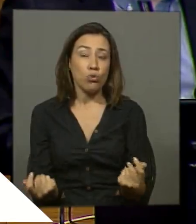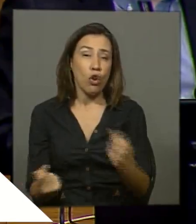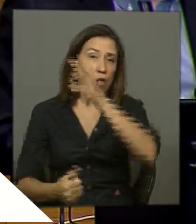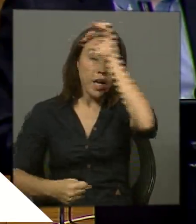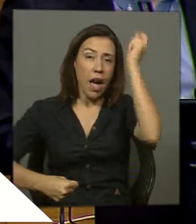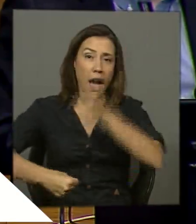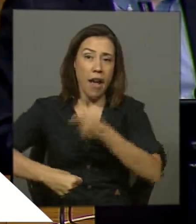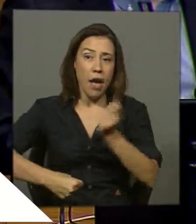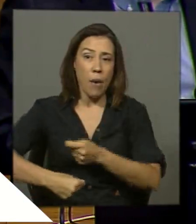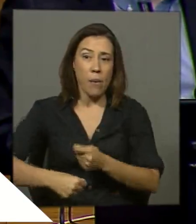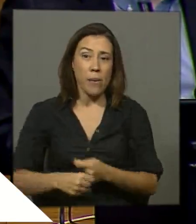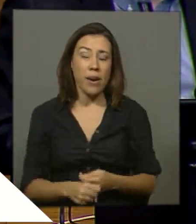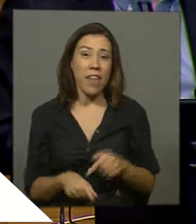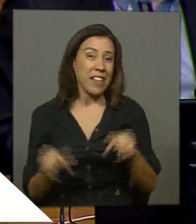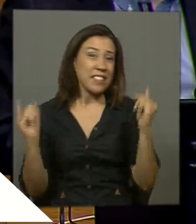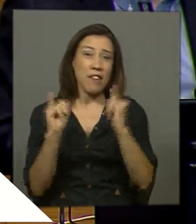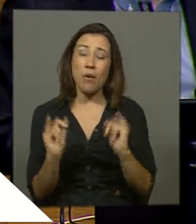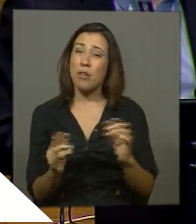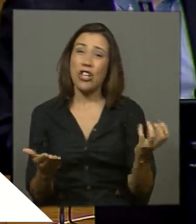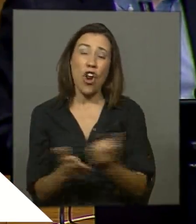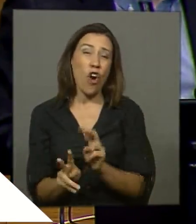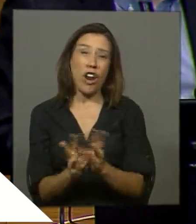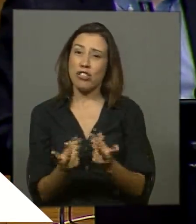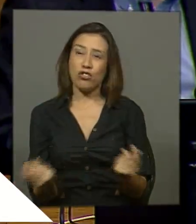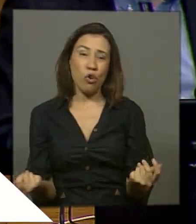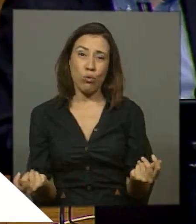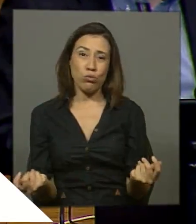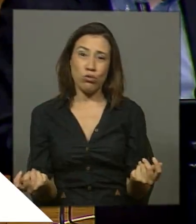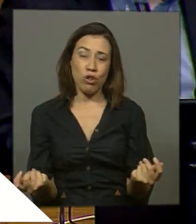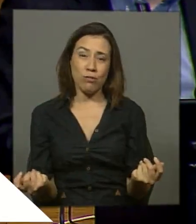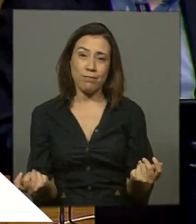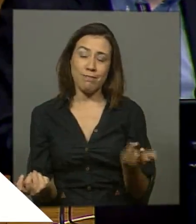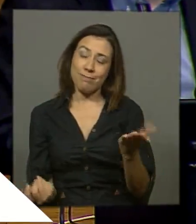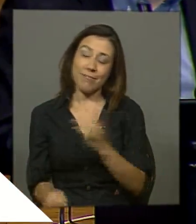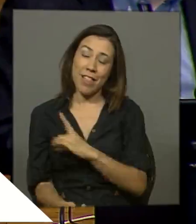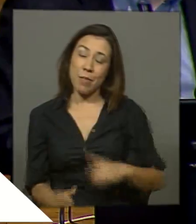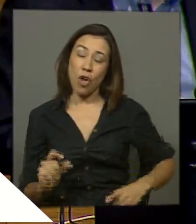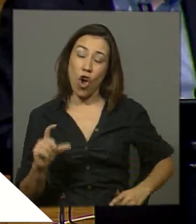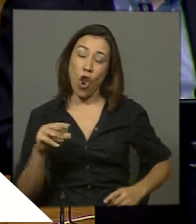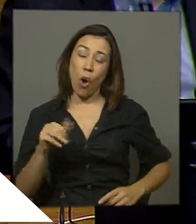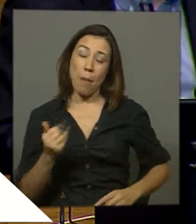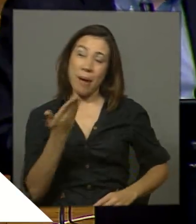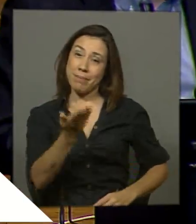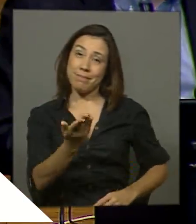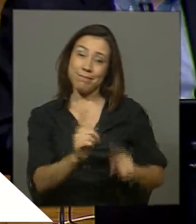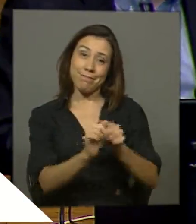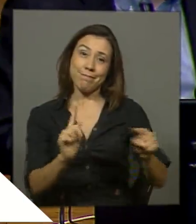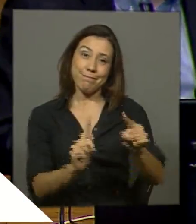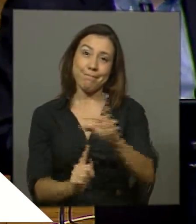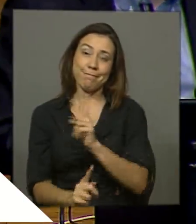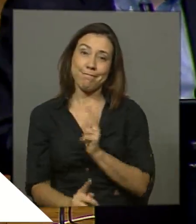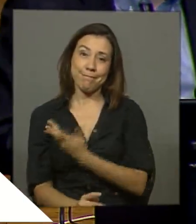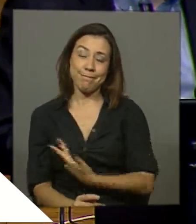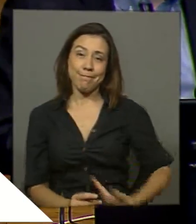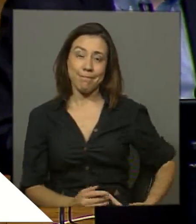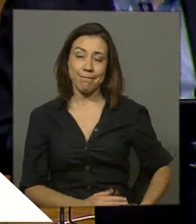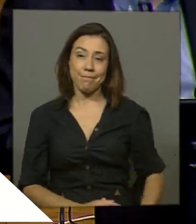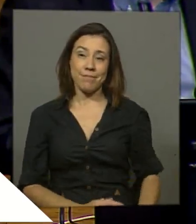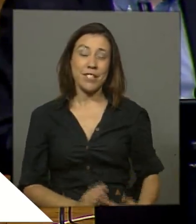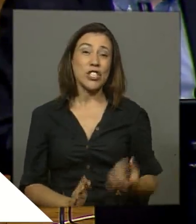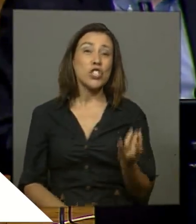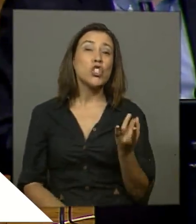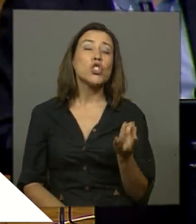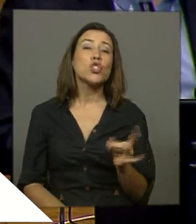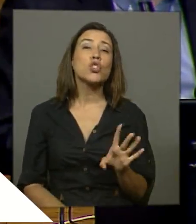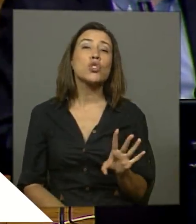araucanía de esta manera no se llega la solución estimado diputado coloma por su intermedio señor presidente esto es